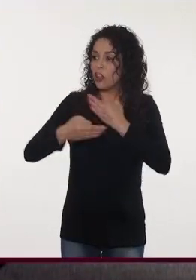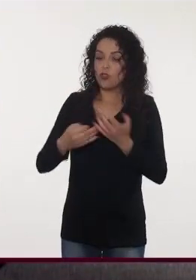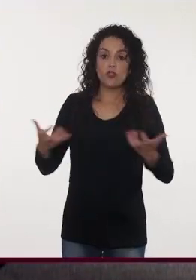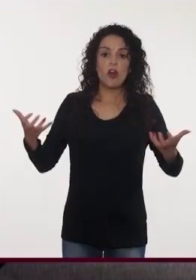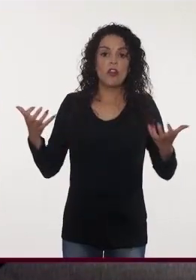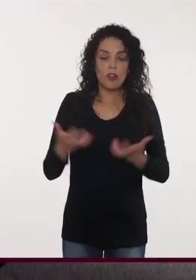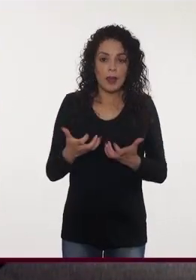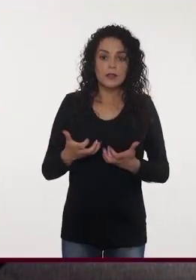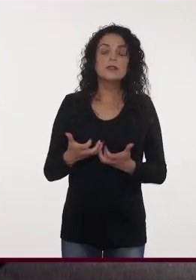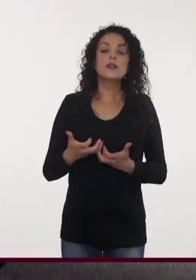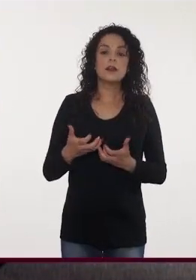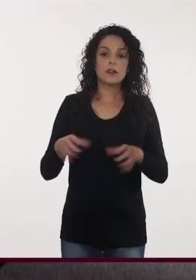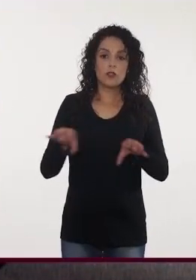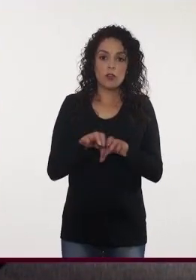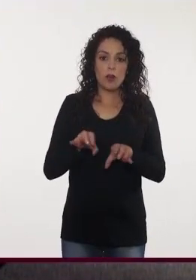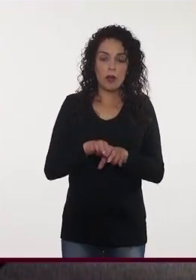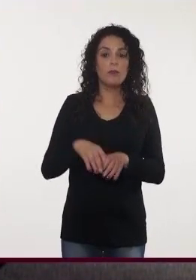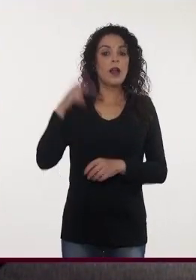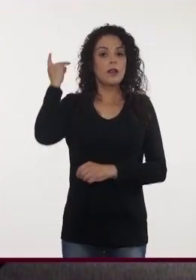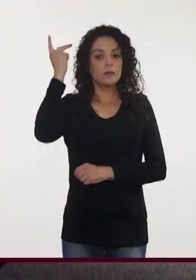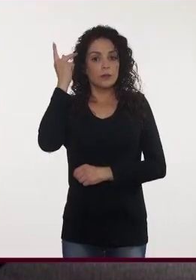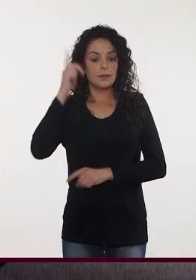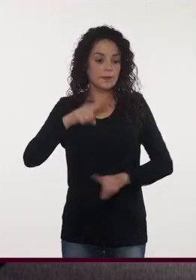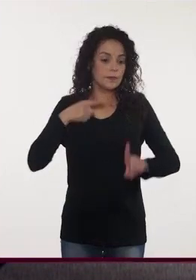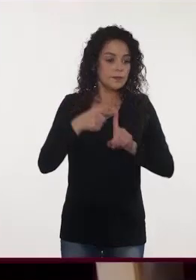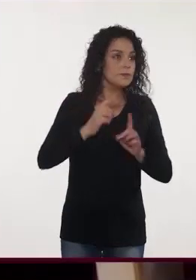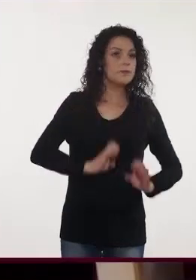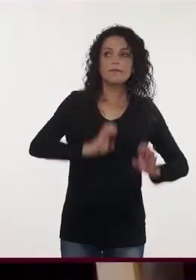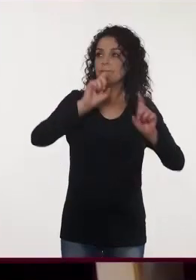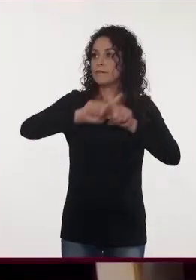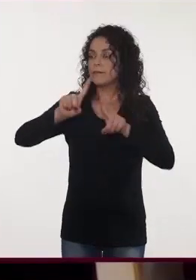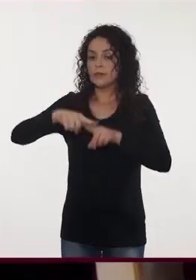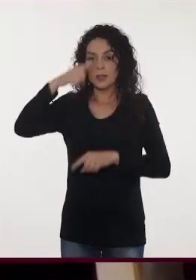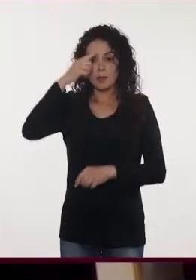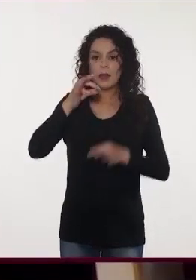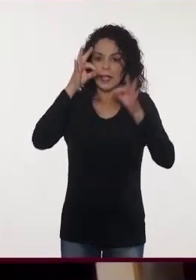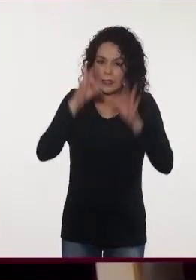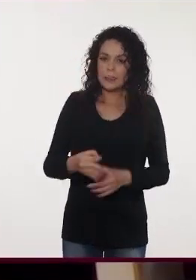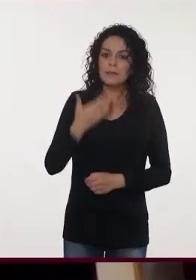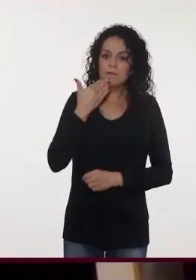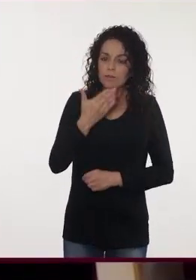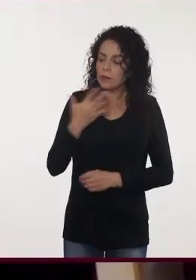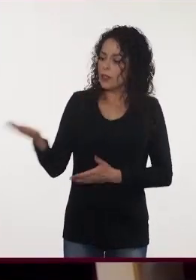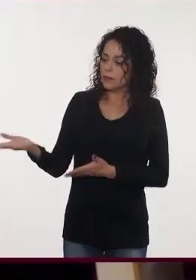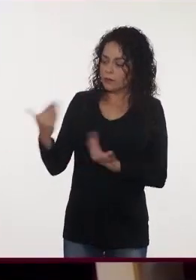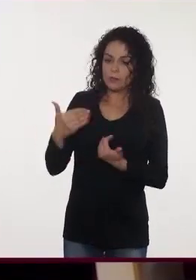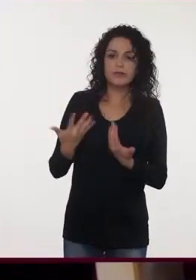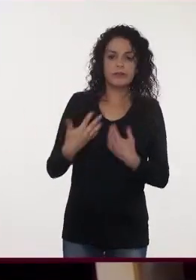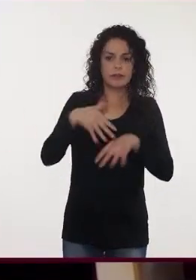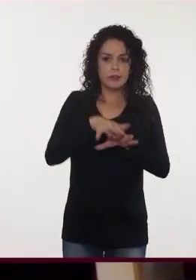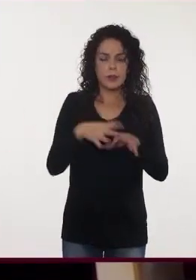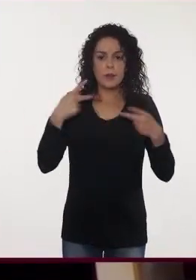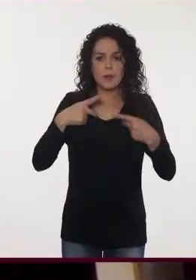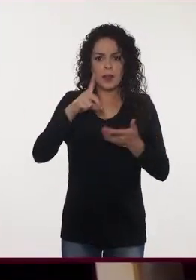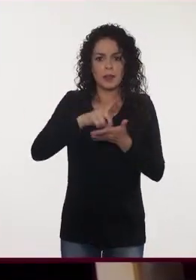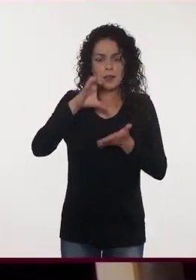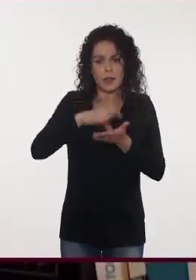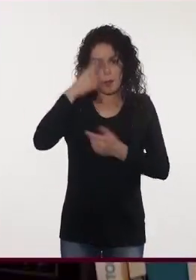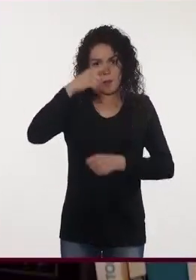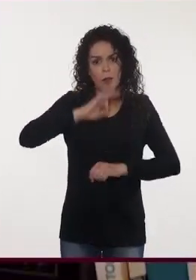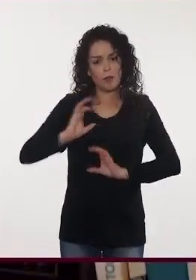las condiciones materiales y psicológicas necesarias para realmente integrar a personas con discapacidad a la vida